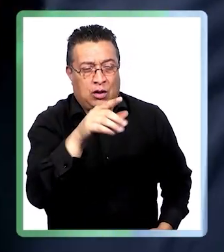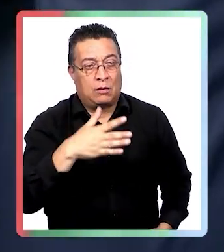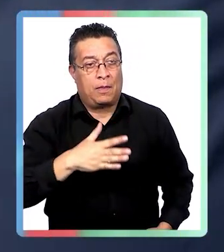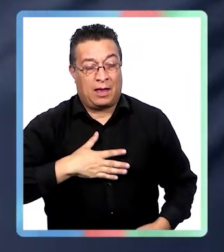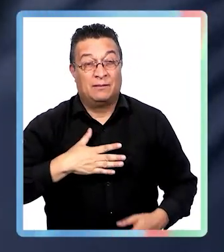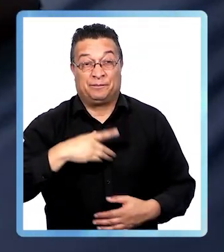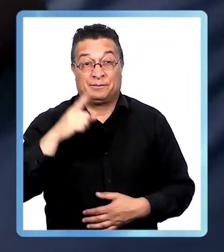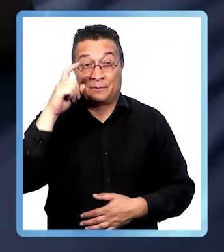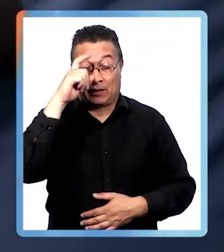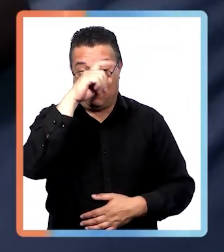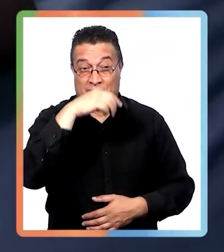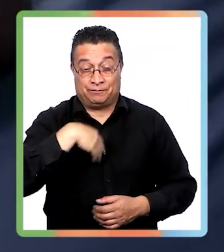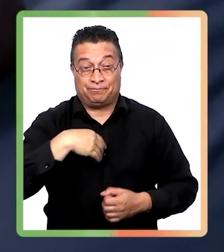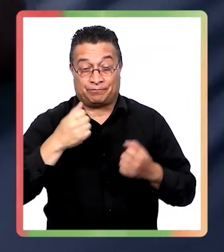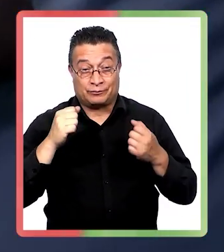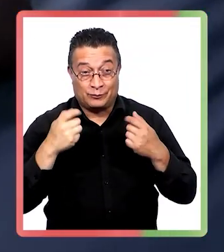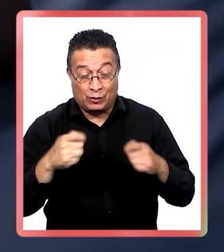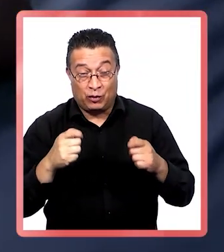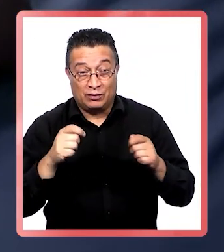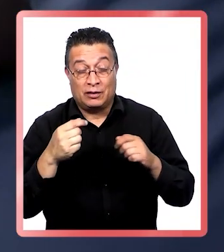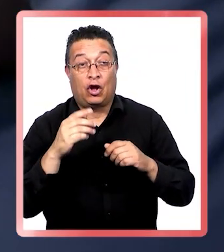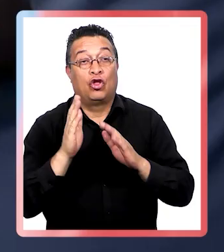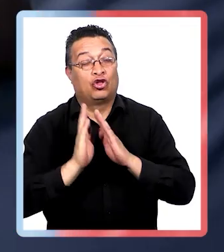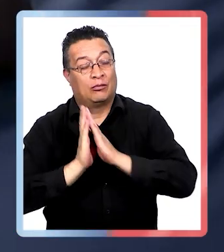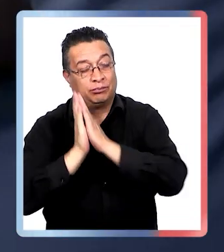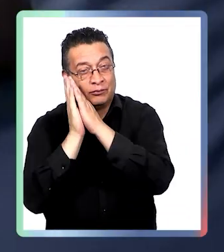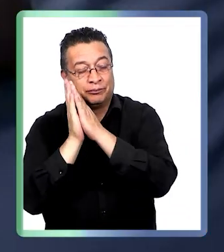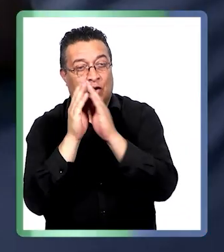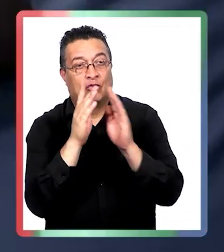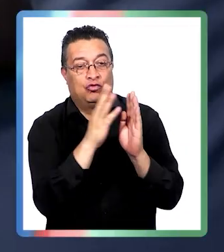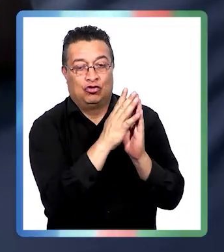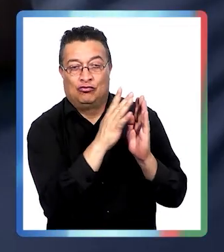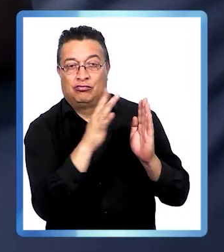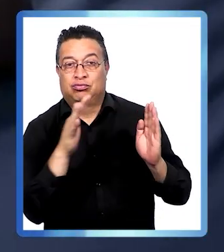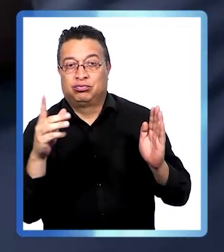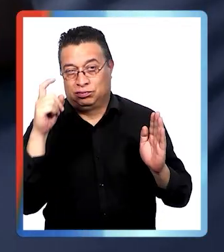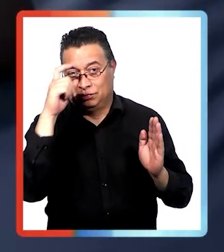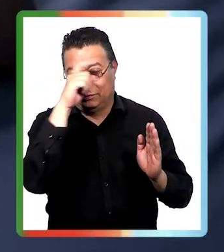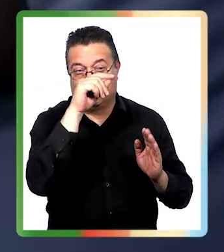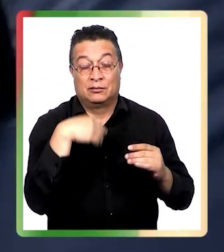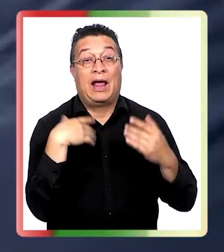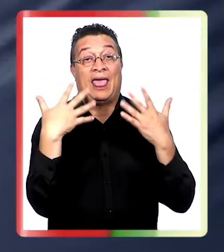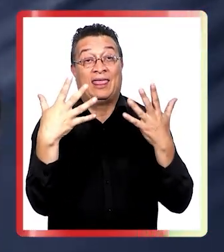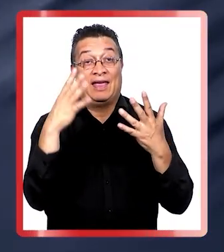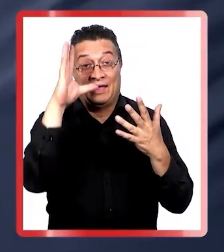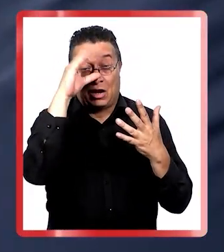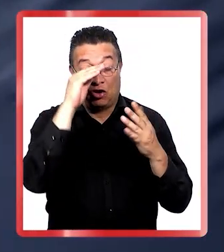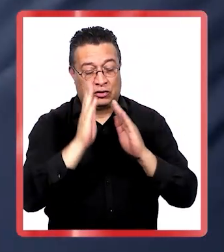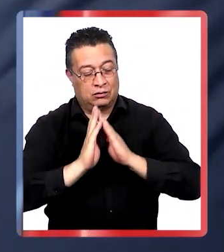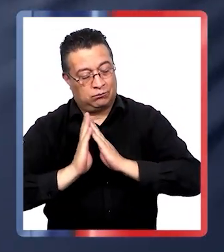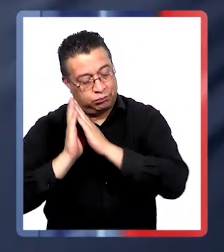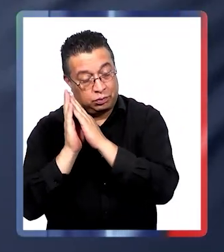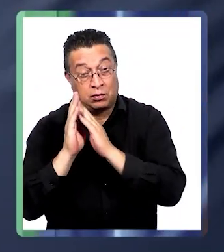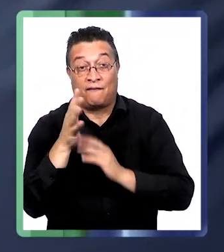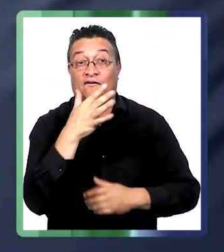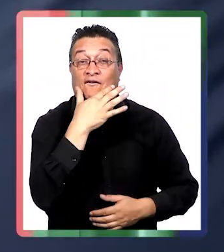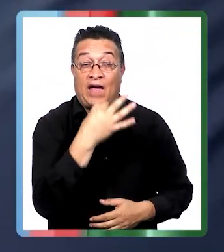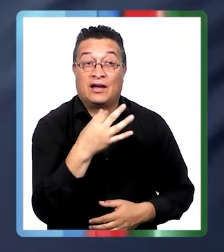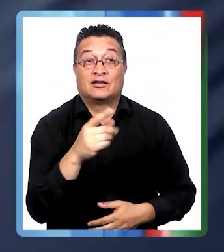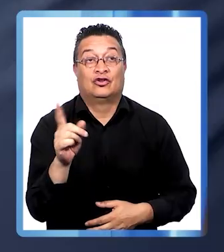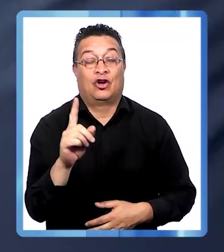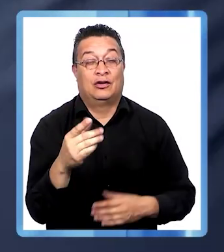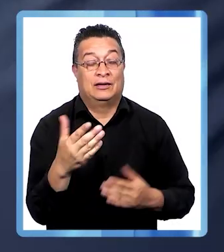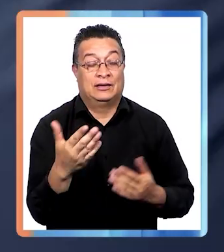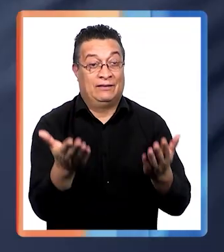pregunta. A mí me costaba mucho tratar de conciliar varias horas de sueño. Entenderemos que dormirse a las 10 de la noche no siempre es